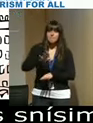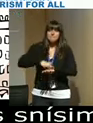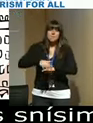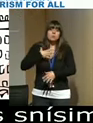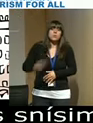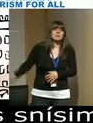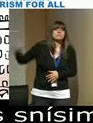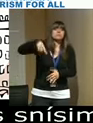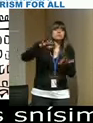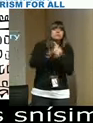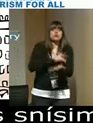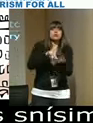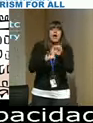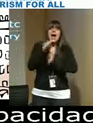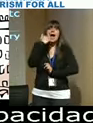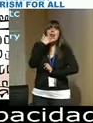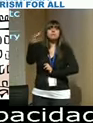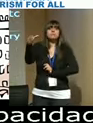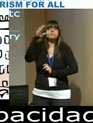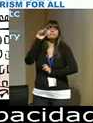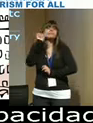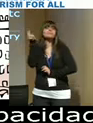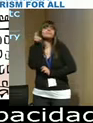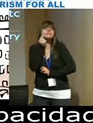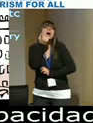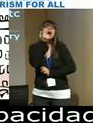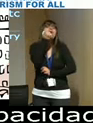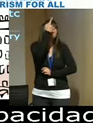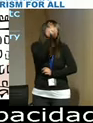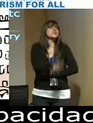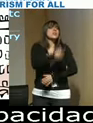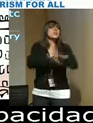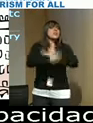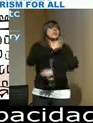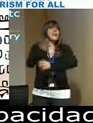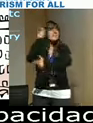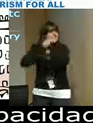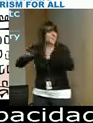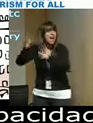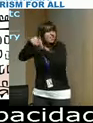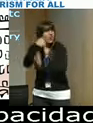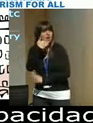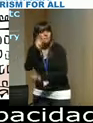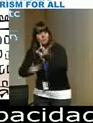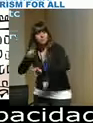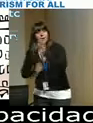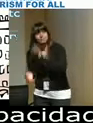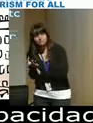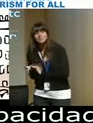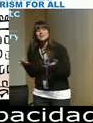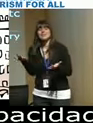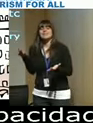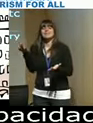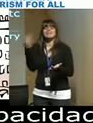escuchado recientemente problemas que han tenido personas con discapacidad a la hora de viajar, y muchas veces el concepto de